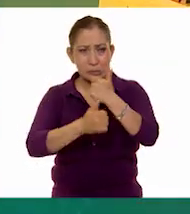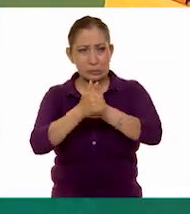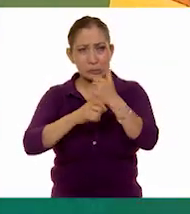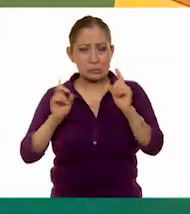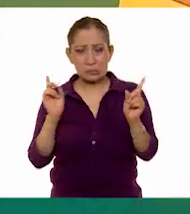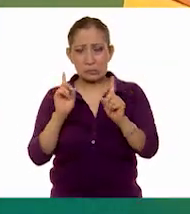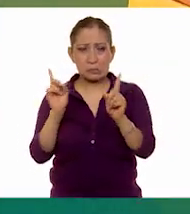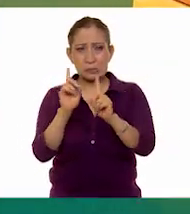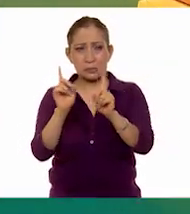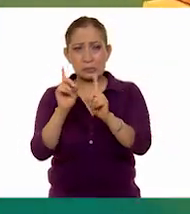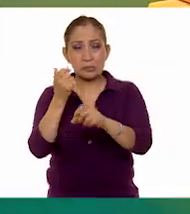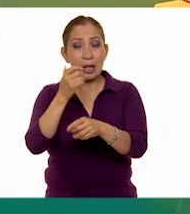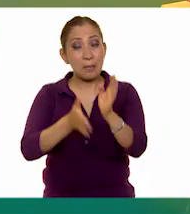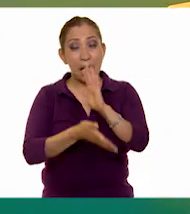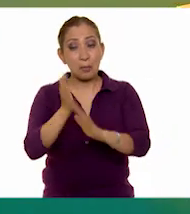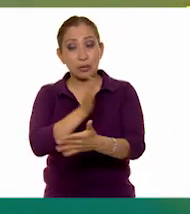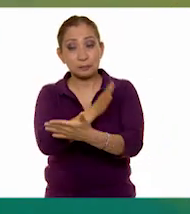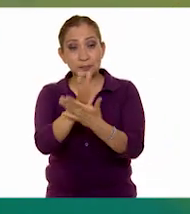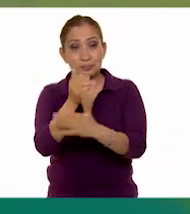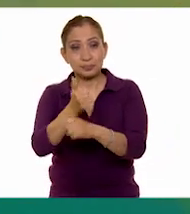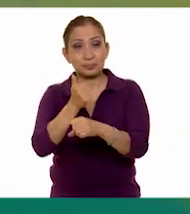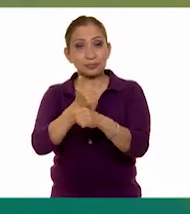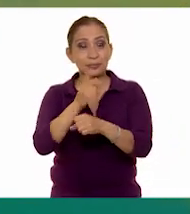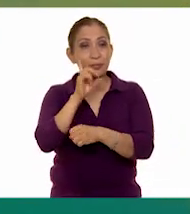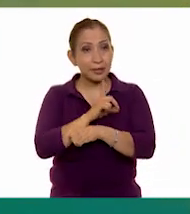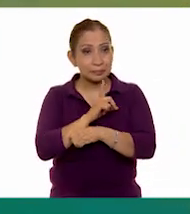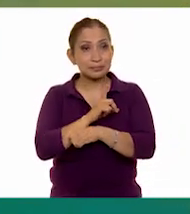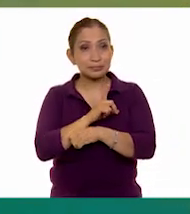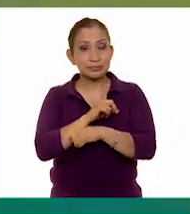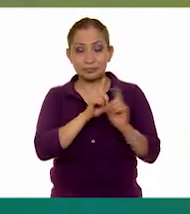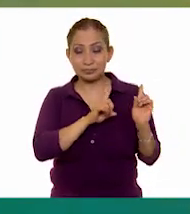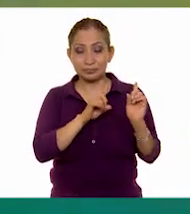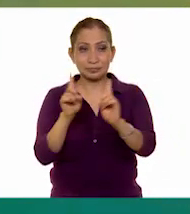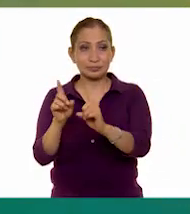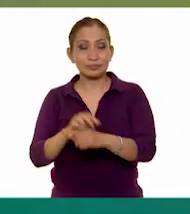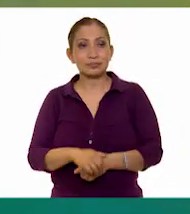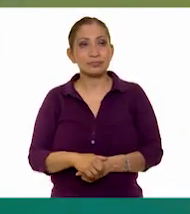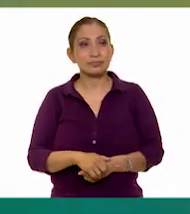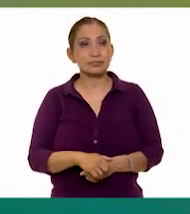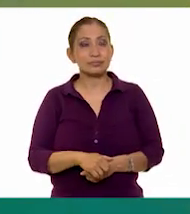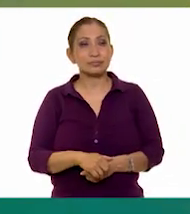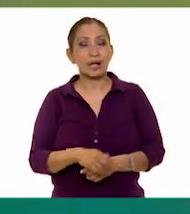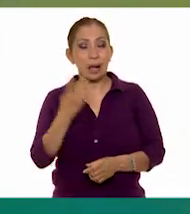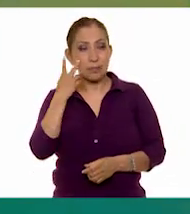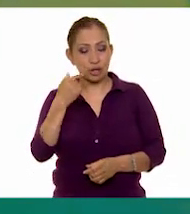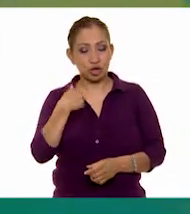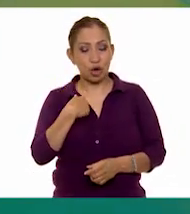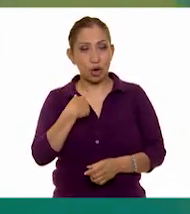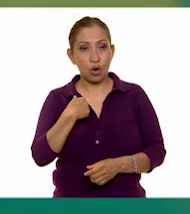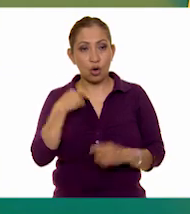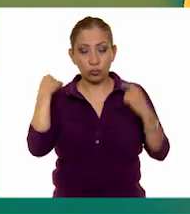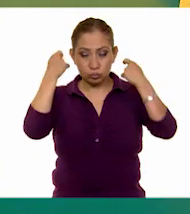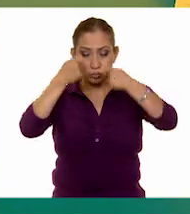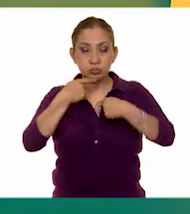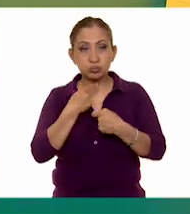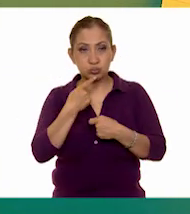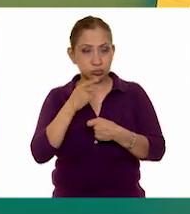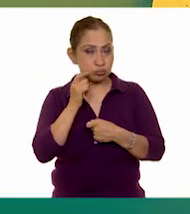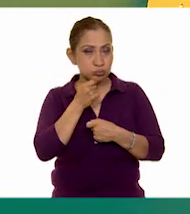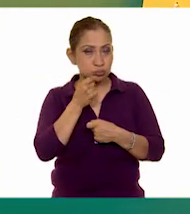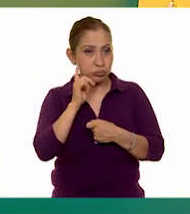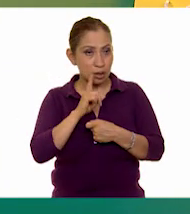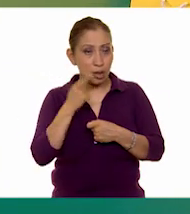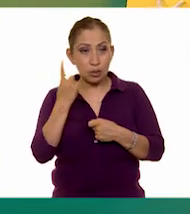lobo. Vamos a ir con la abuelita. ¿Aquí? Llegamos allá y regresamos. Muy bien, perfecto. A ver quién gana, ¿eh? Yo soy la Caperucita. Okay, una,